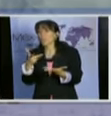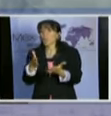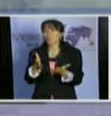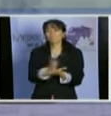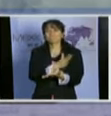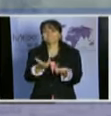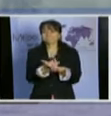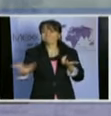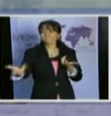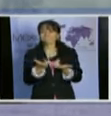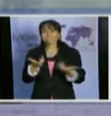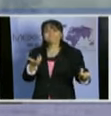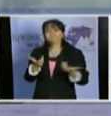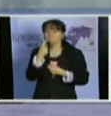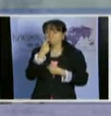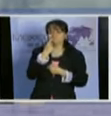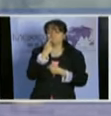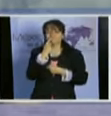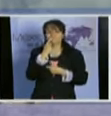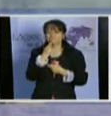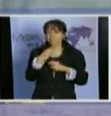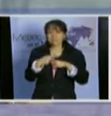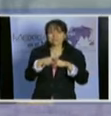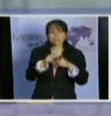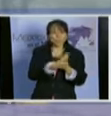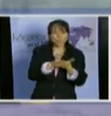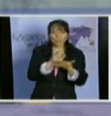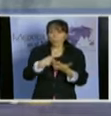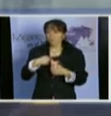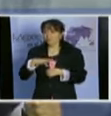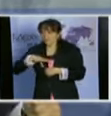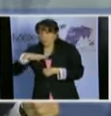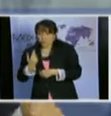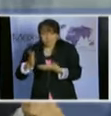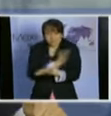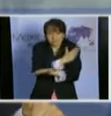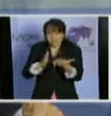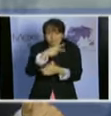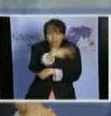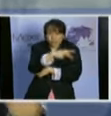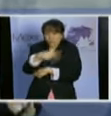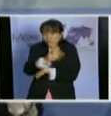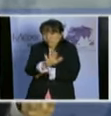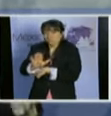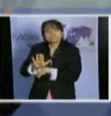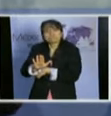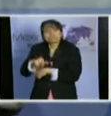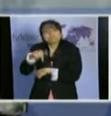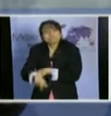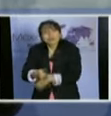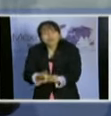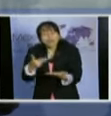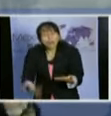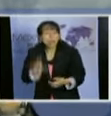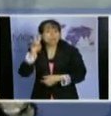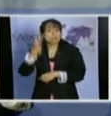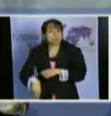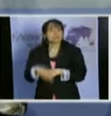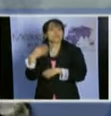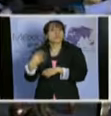manera de repartir esfuerzos. Me parece que una buena noticia es la aparición de redes en los procesos de negociación,